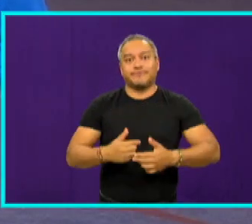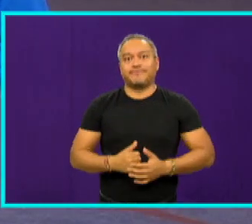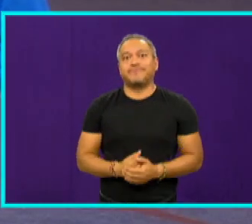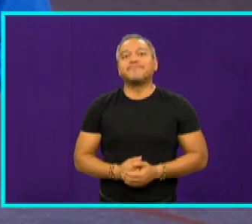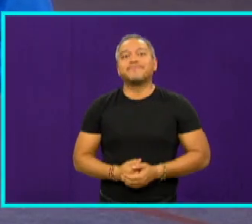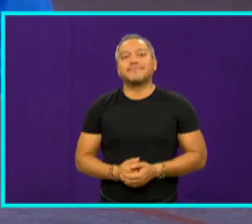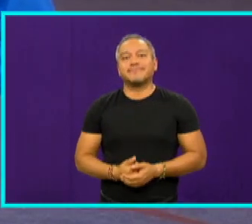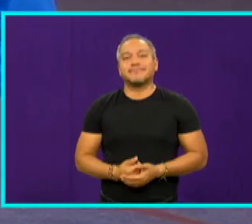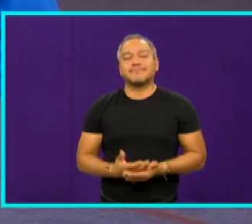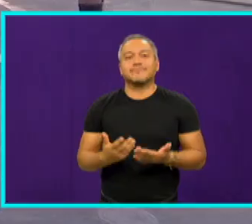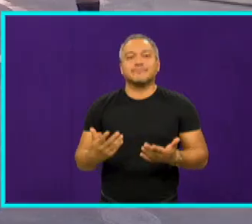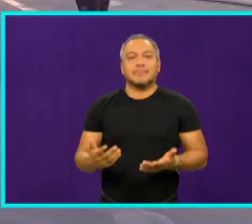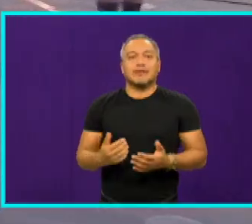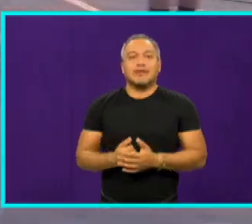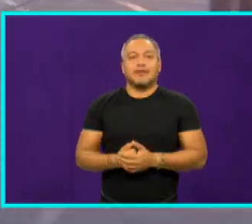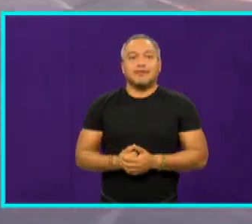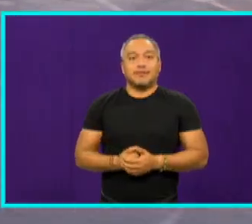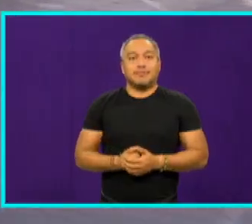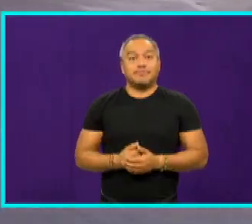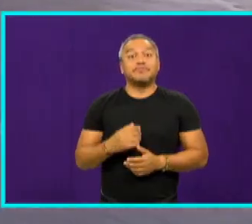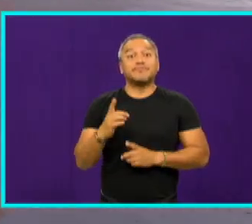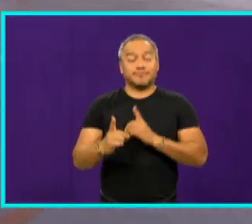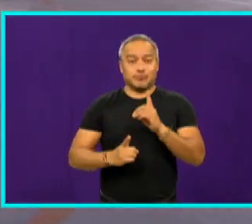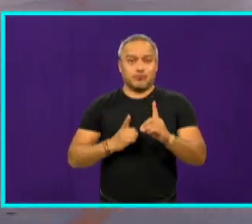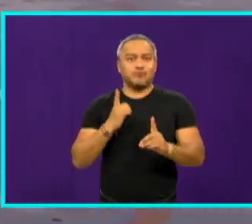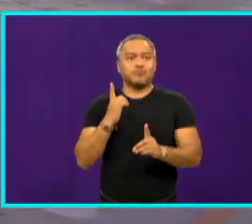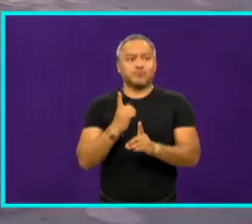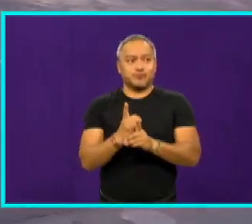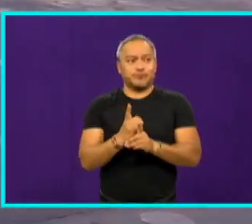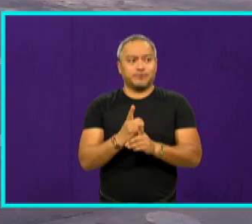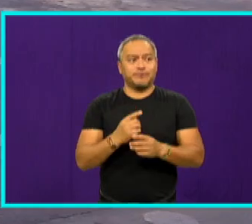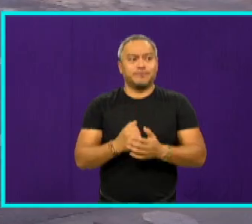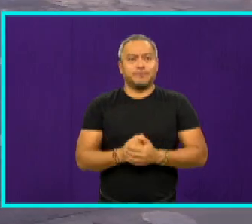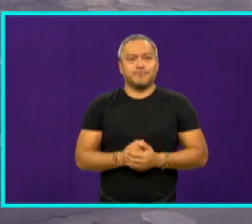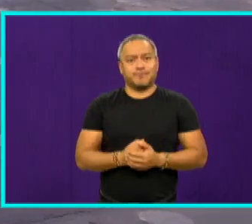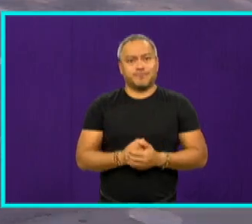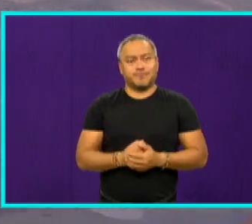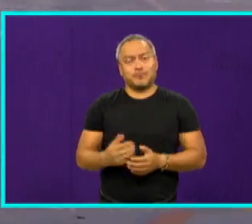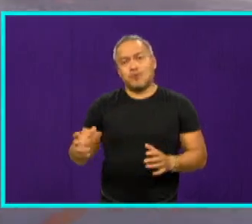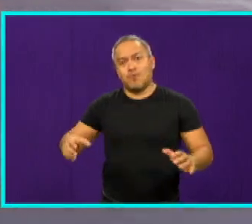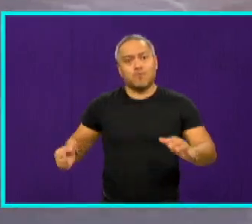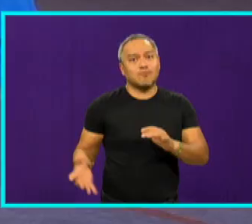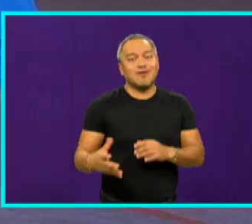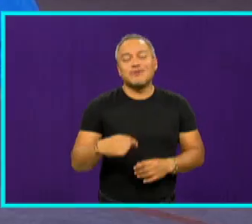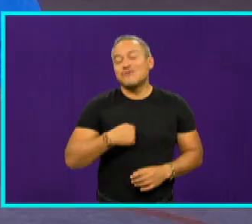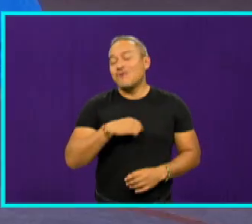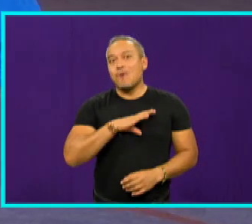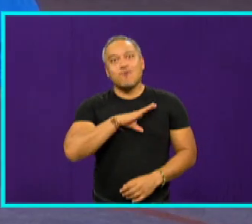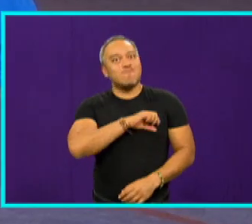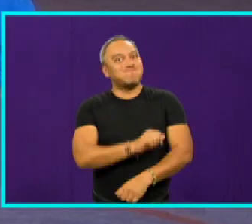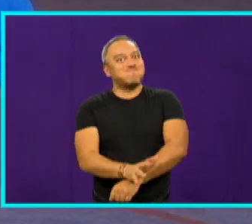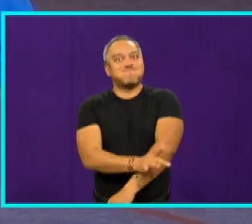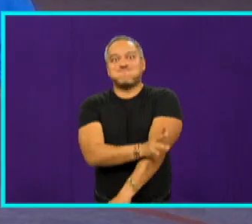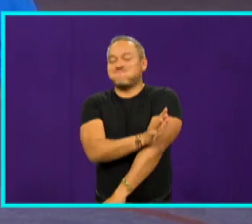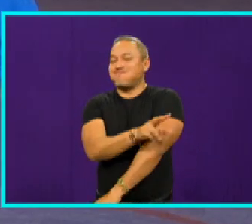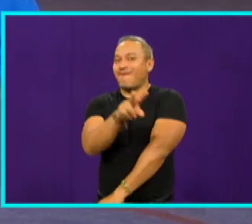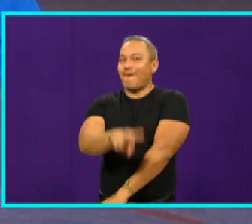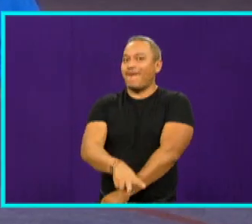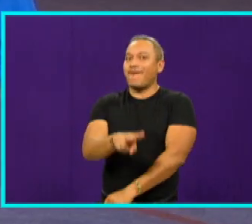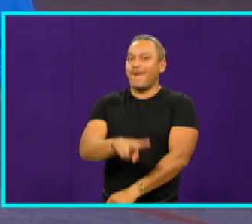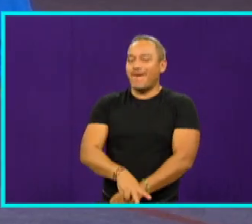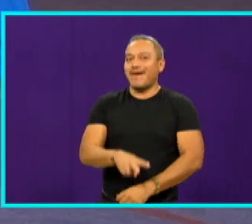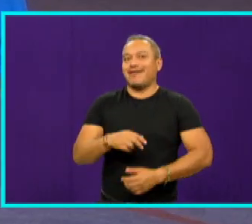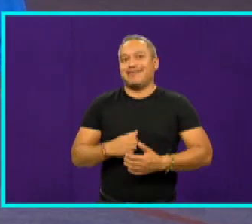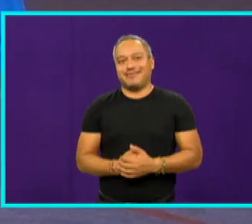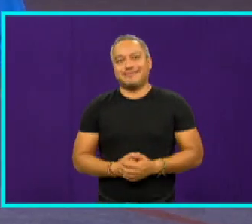A lo que estoy de por ahorita haciendo, de handball, porque pues me apasiona, está bonito jugar